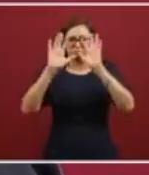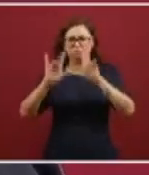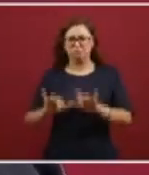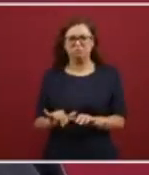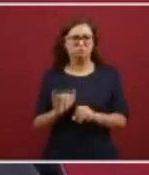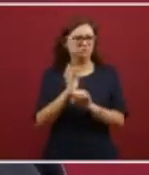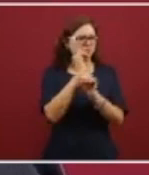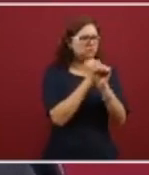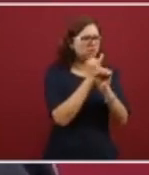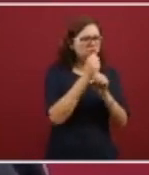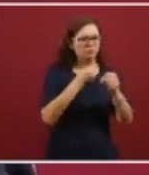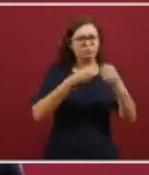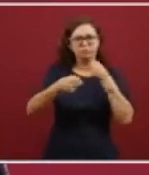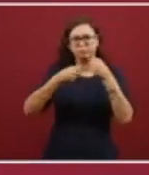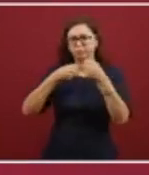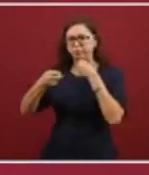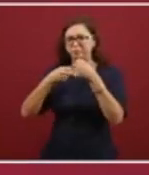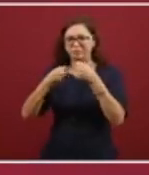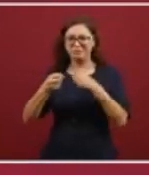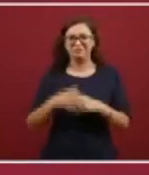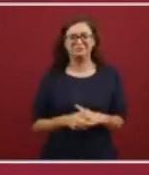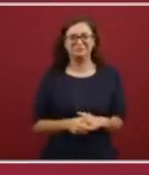reportajes. Me decía el general